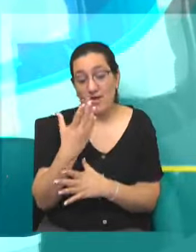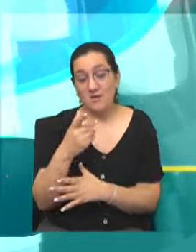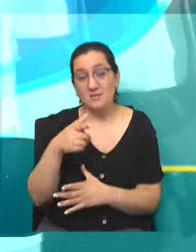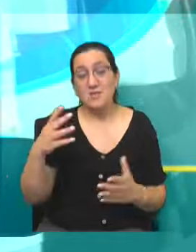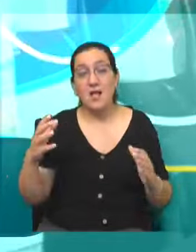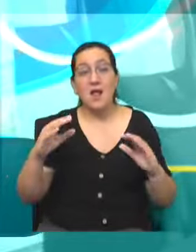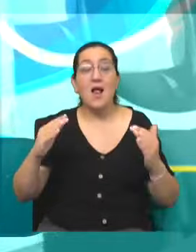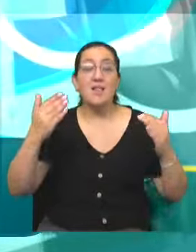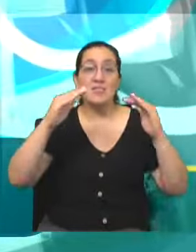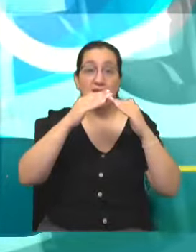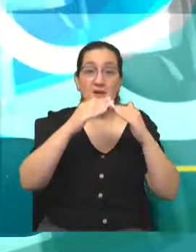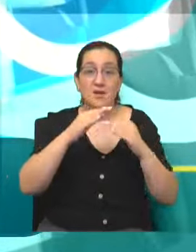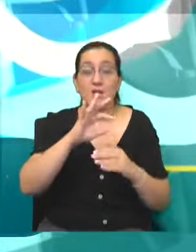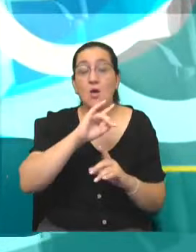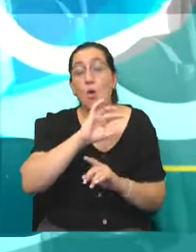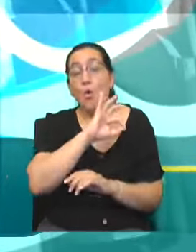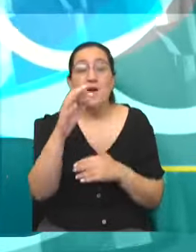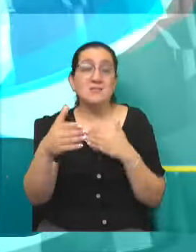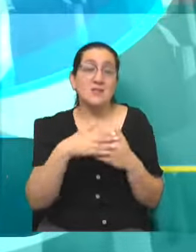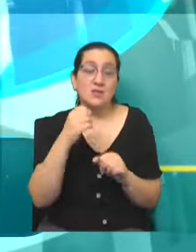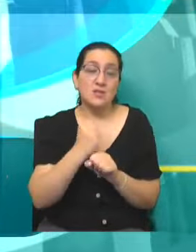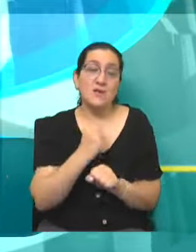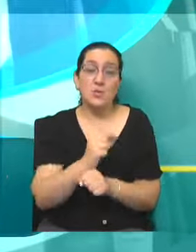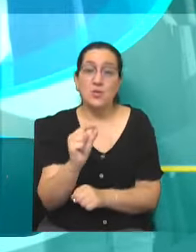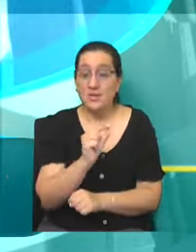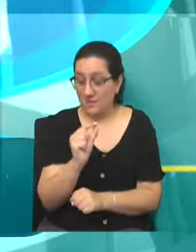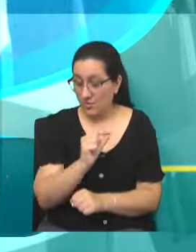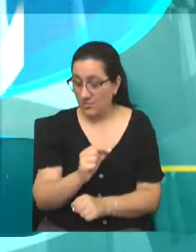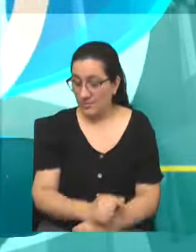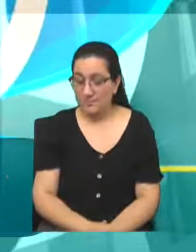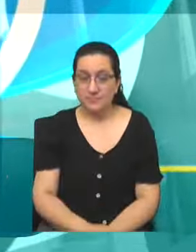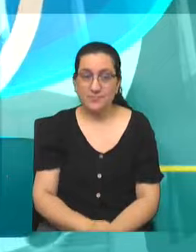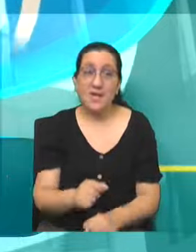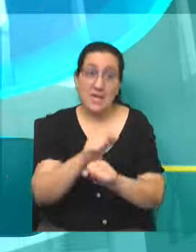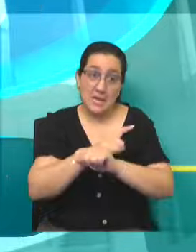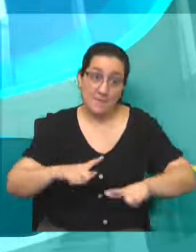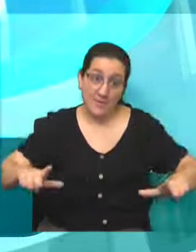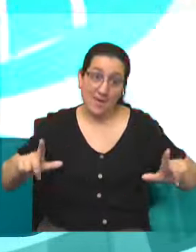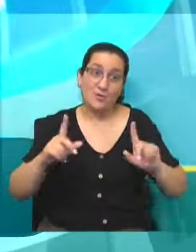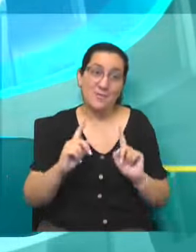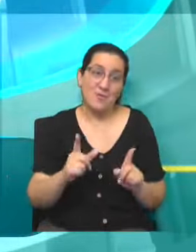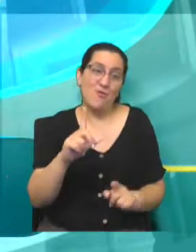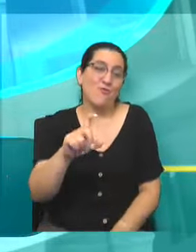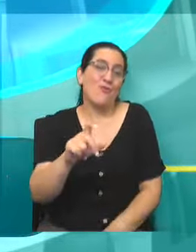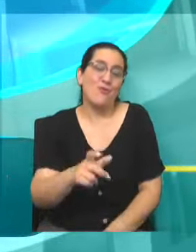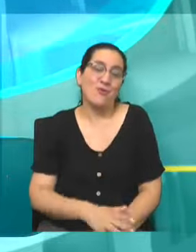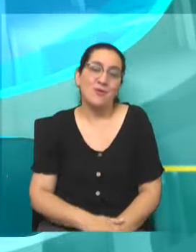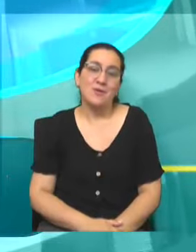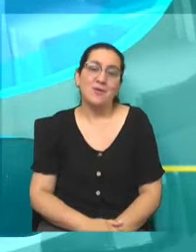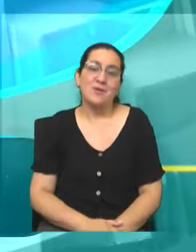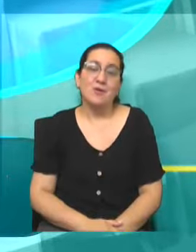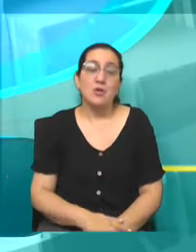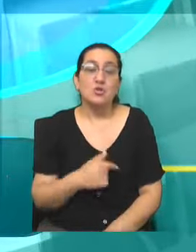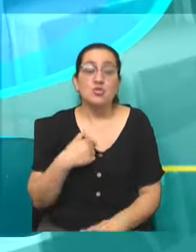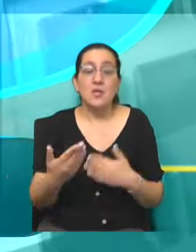menos acercarnos a trabajar un ratito con él. Limpiarlo. Sí, conectamos a Otegi